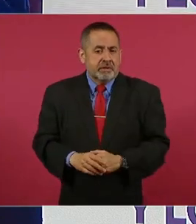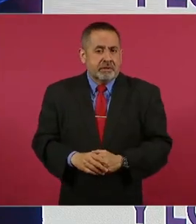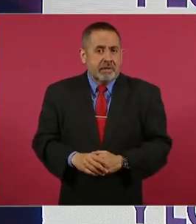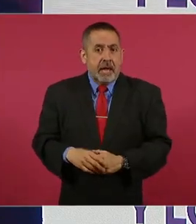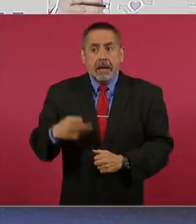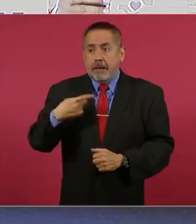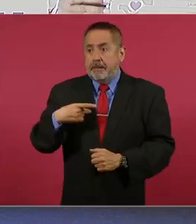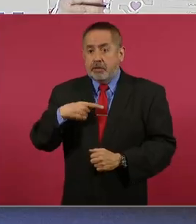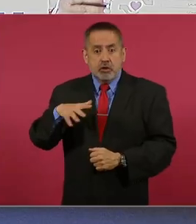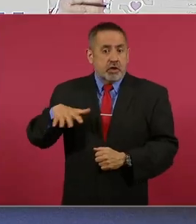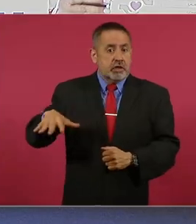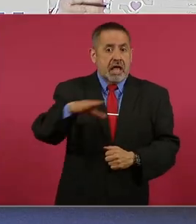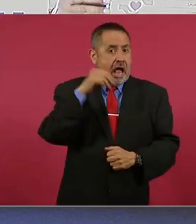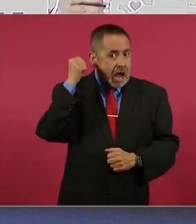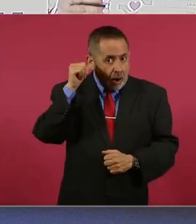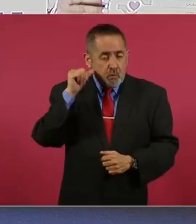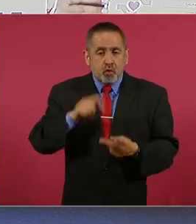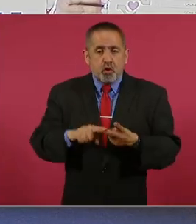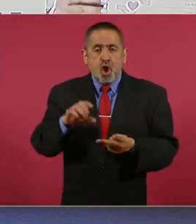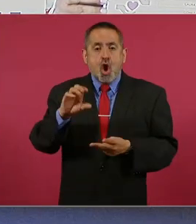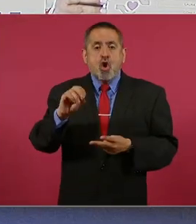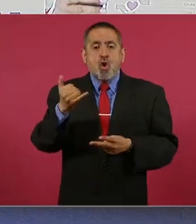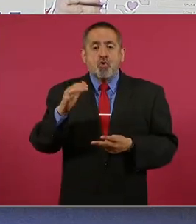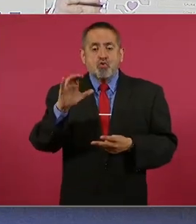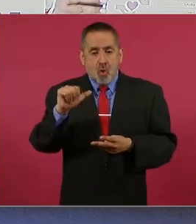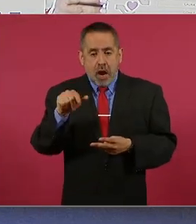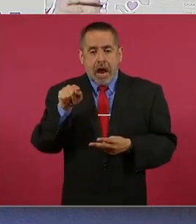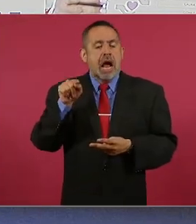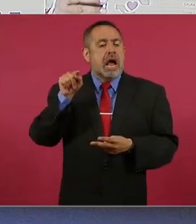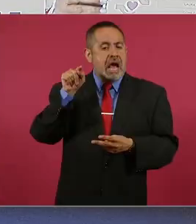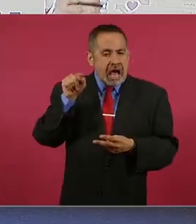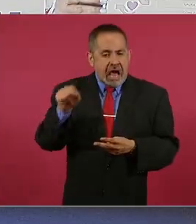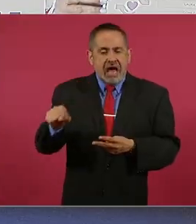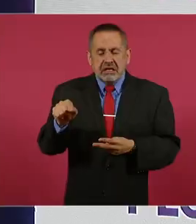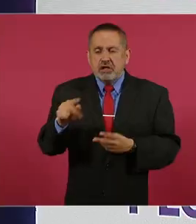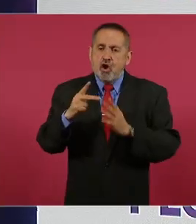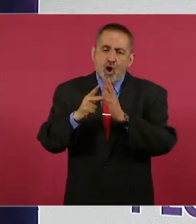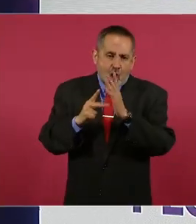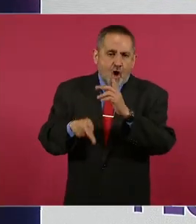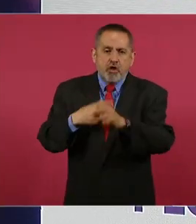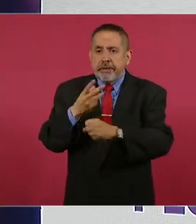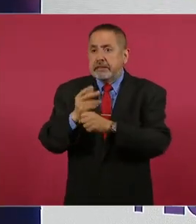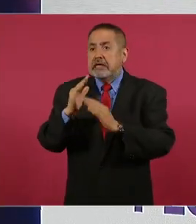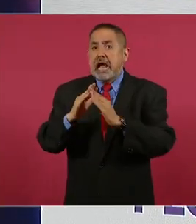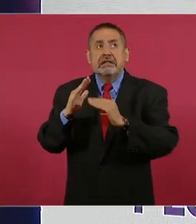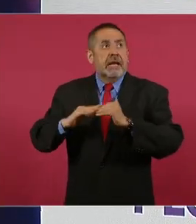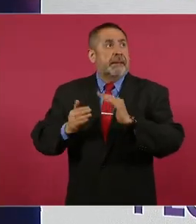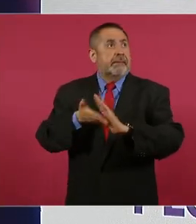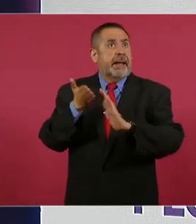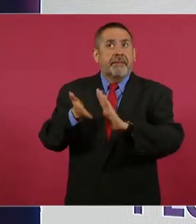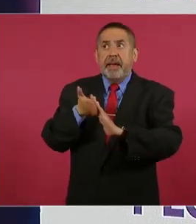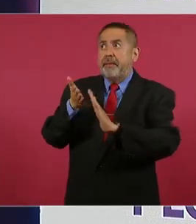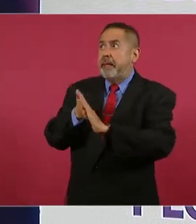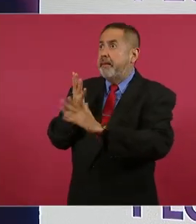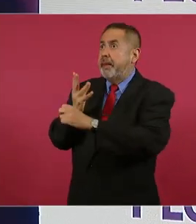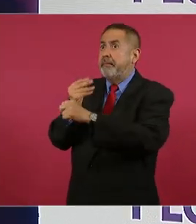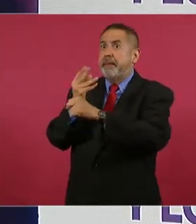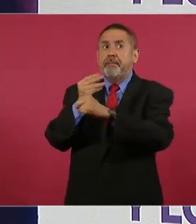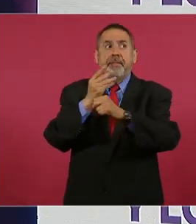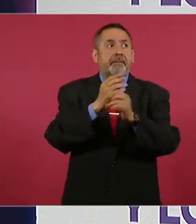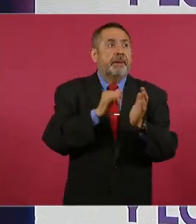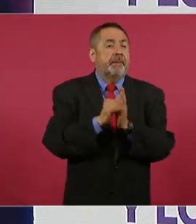gente de Acapulco y de Coyuca están reconstruyendo sus casas.